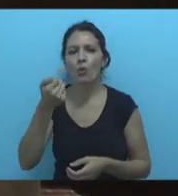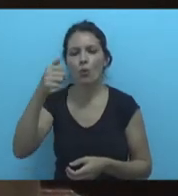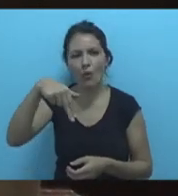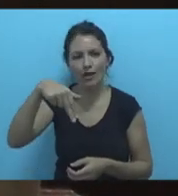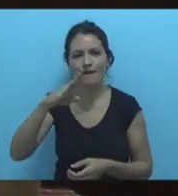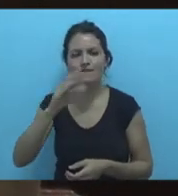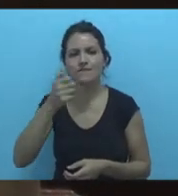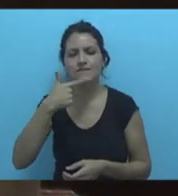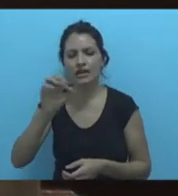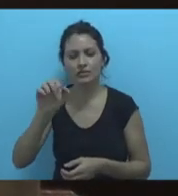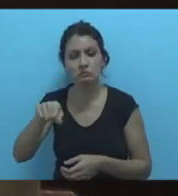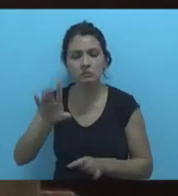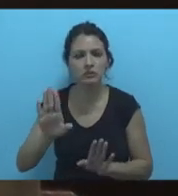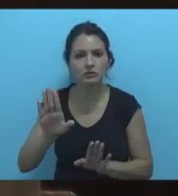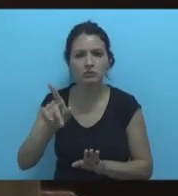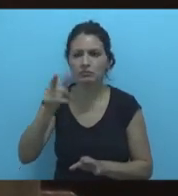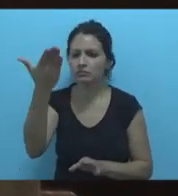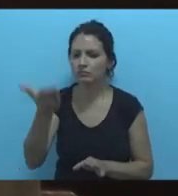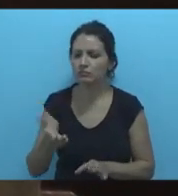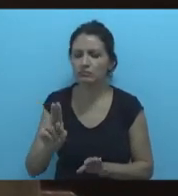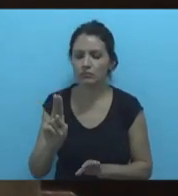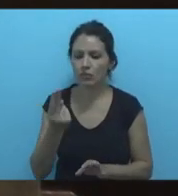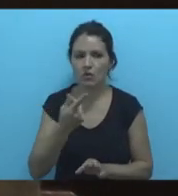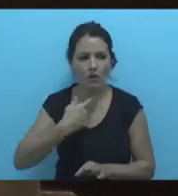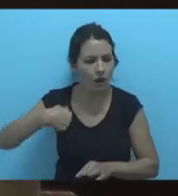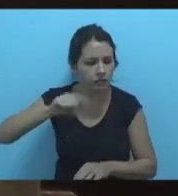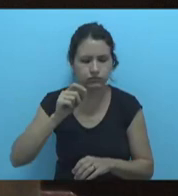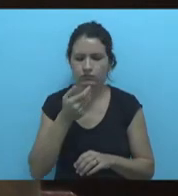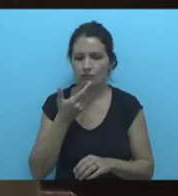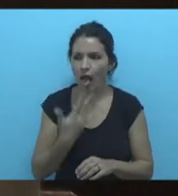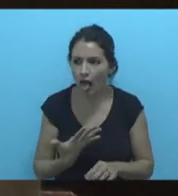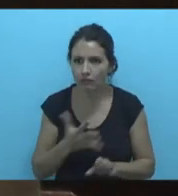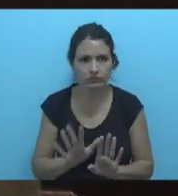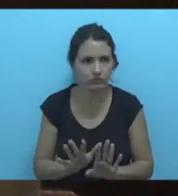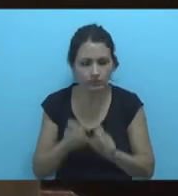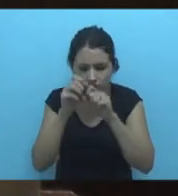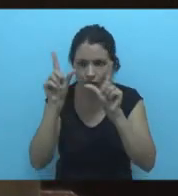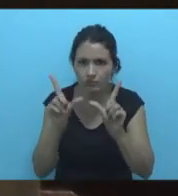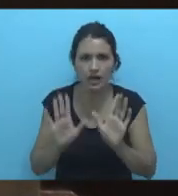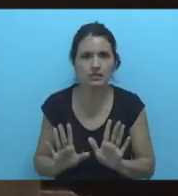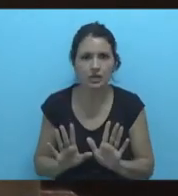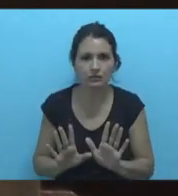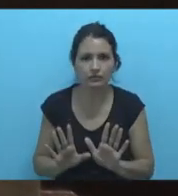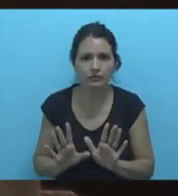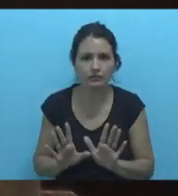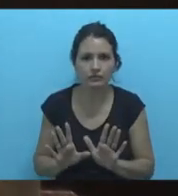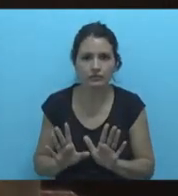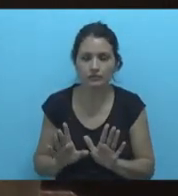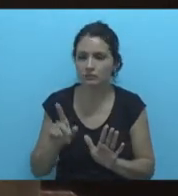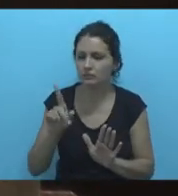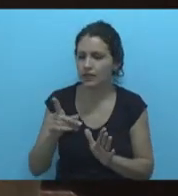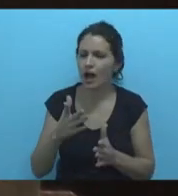una muerte que por supuesto nos impactó muchísimo, no solamente porque era un querido militante de derechos